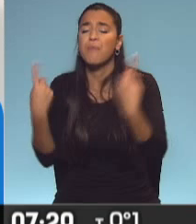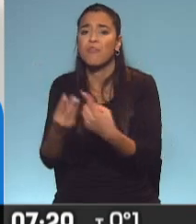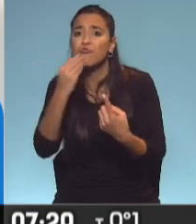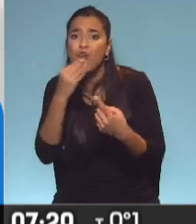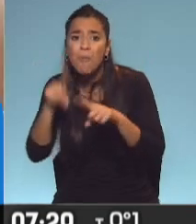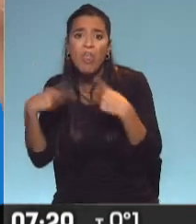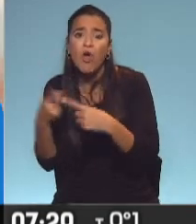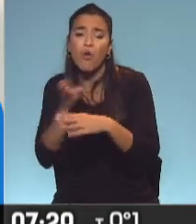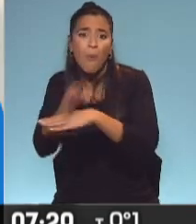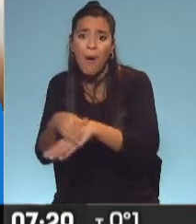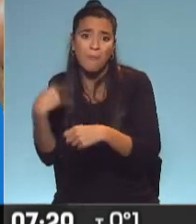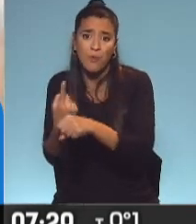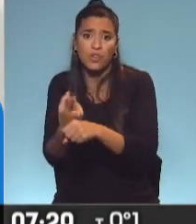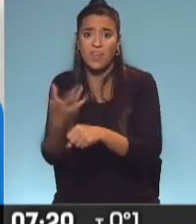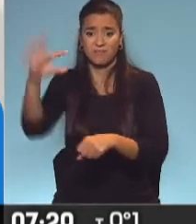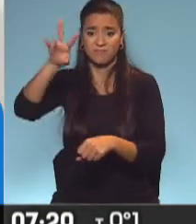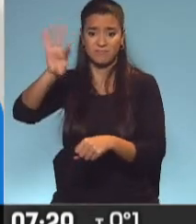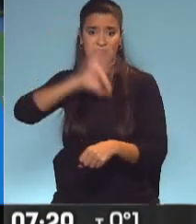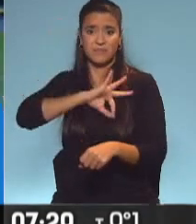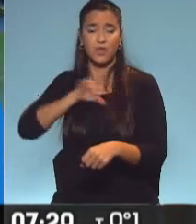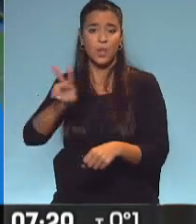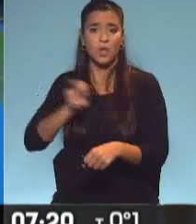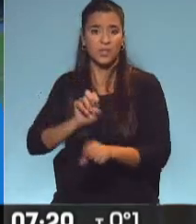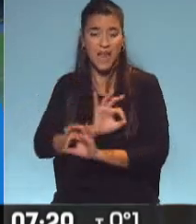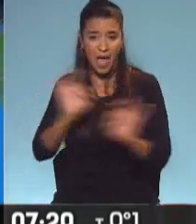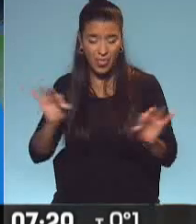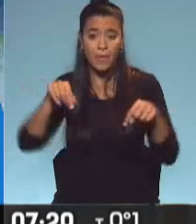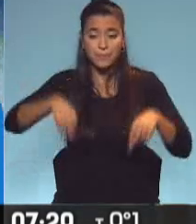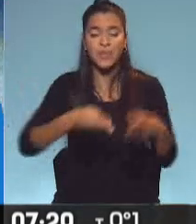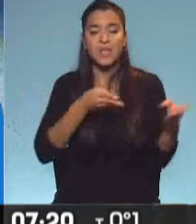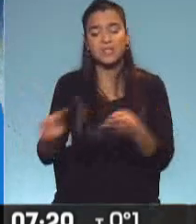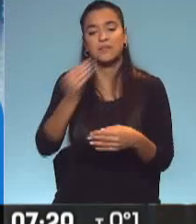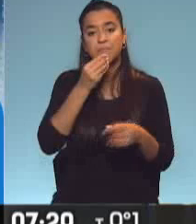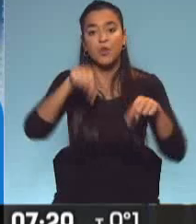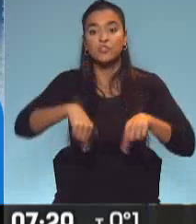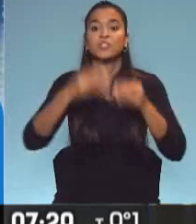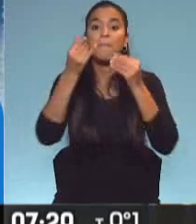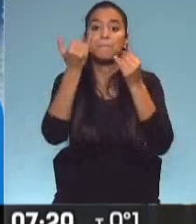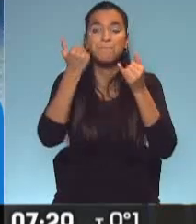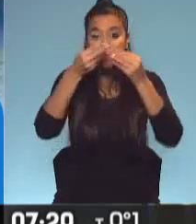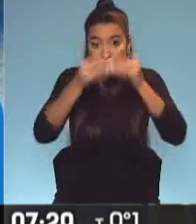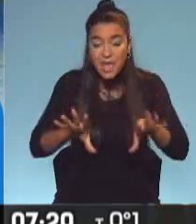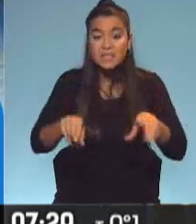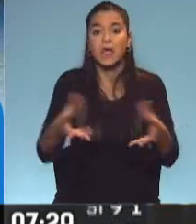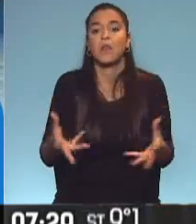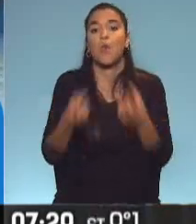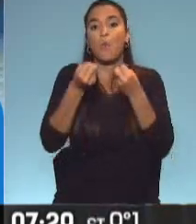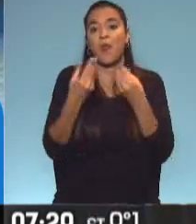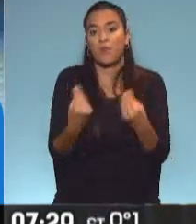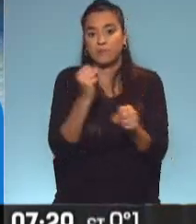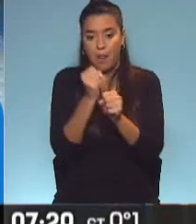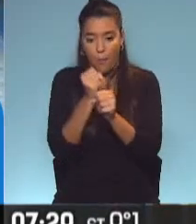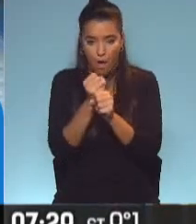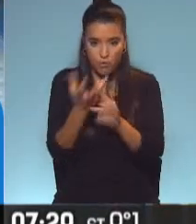a cero el ingreso. En ese contexto, hoy hacemos asistencia alimentaria, pero ya pusimos en marcha esta línea que es recuperar por el lado del trabajo. En mi